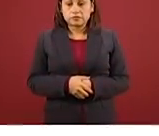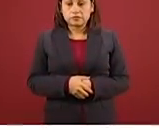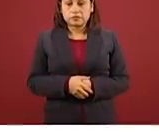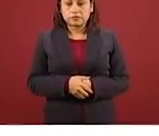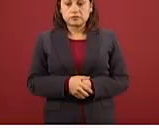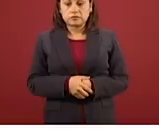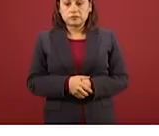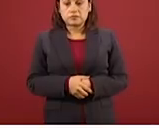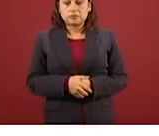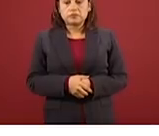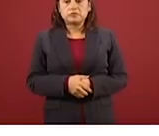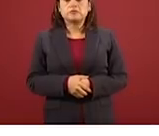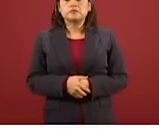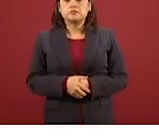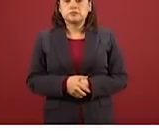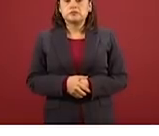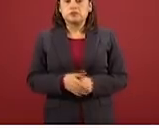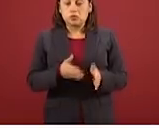En un sexenio